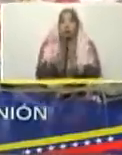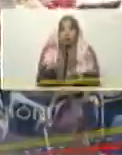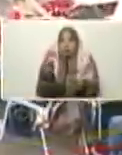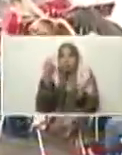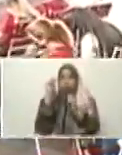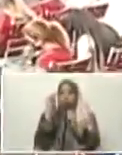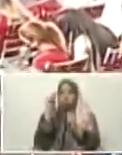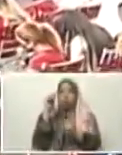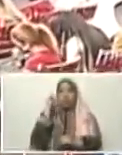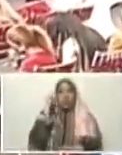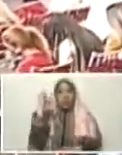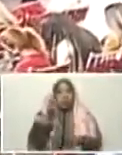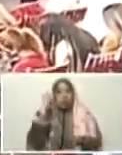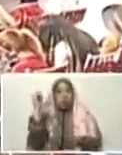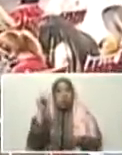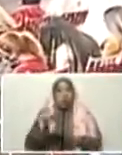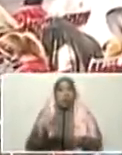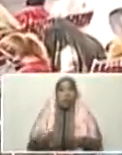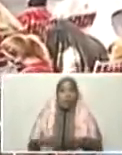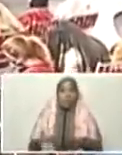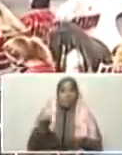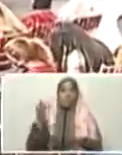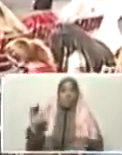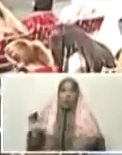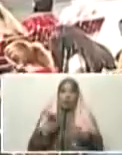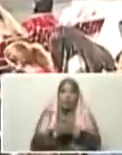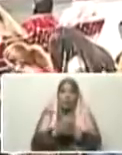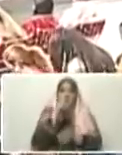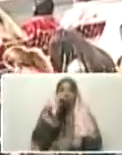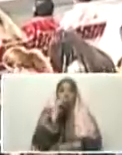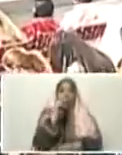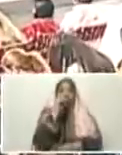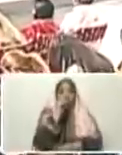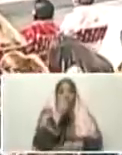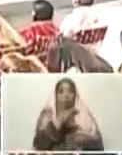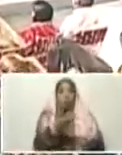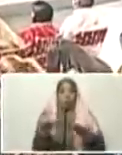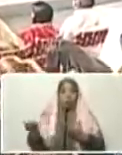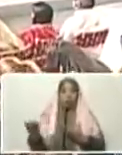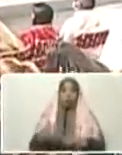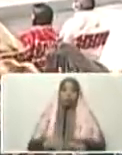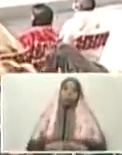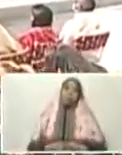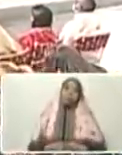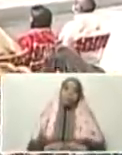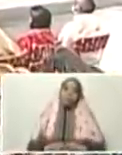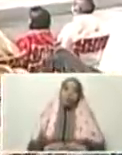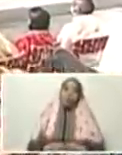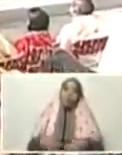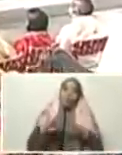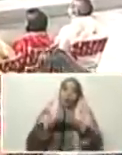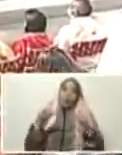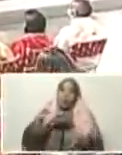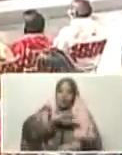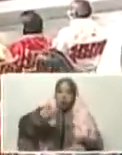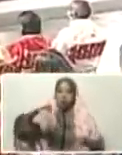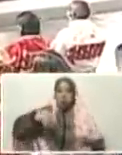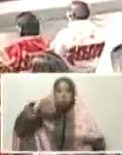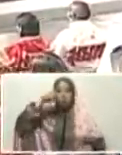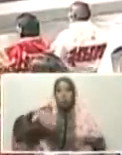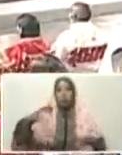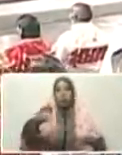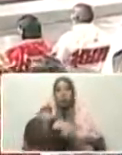ideológica ernesto compañero el cardo de todo nuestro pueblo